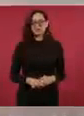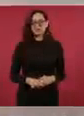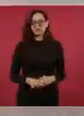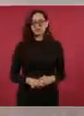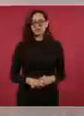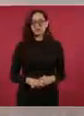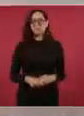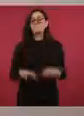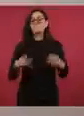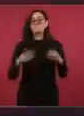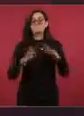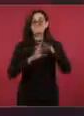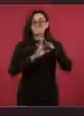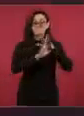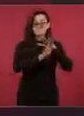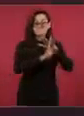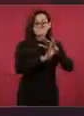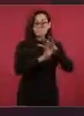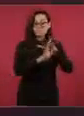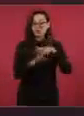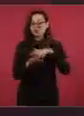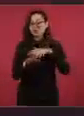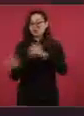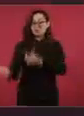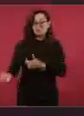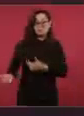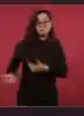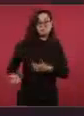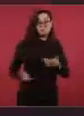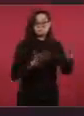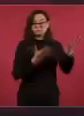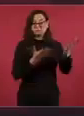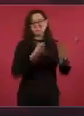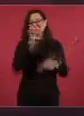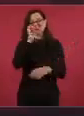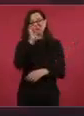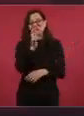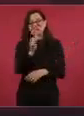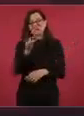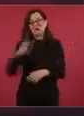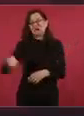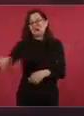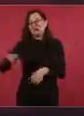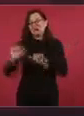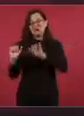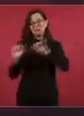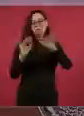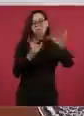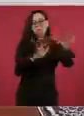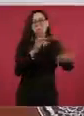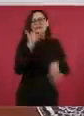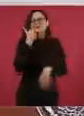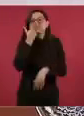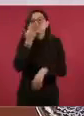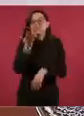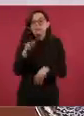que los migrantes van a Estados Unidos a trabajar honradamente